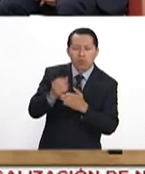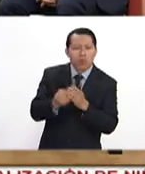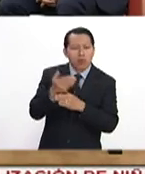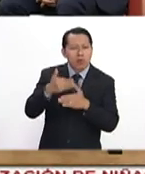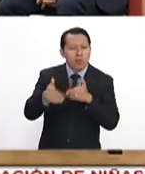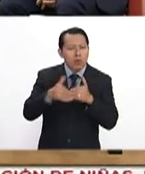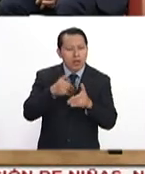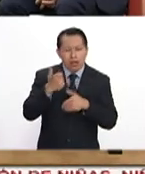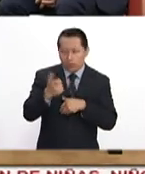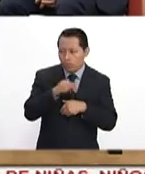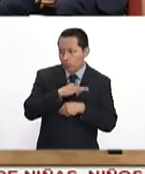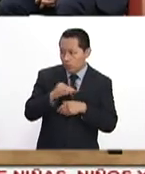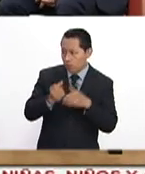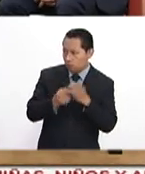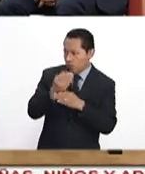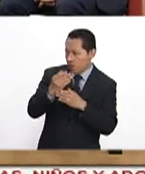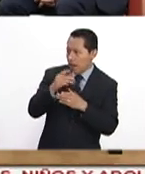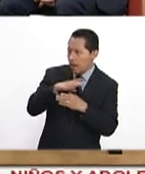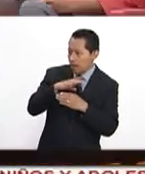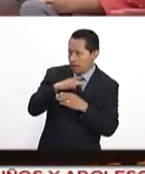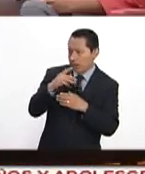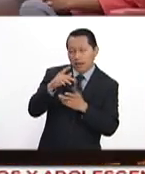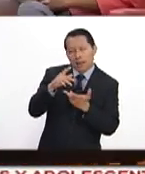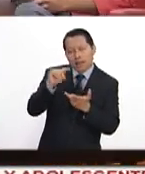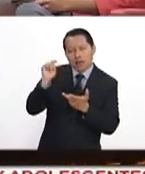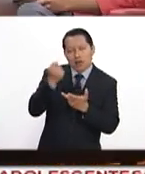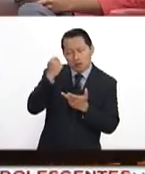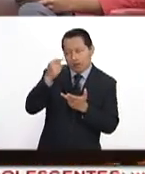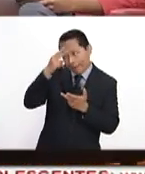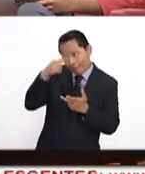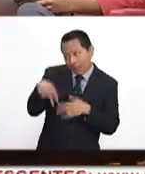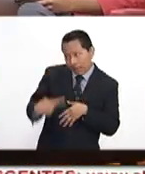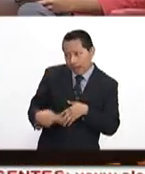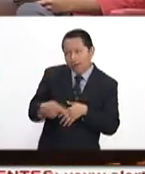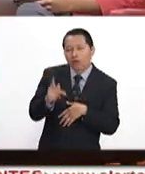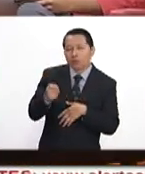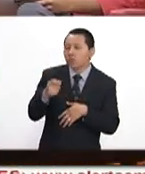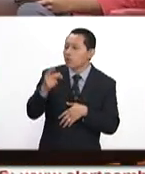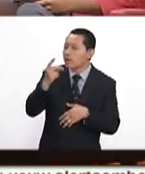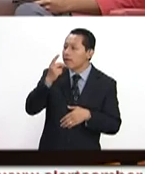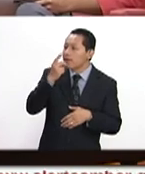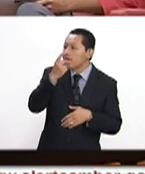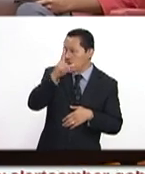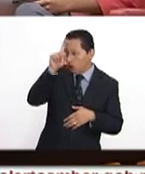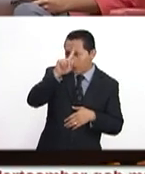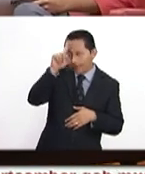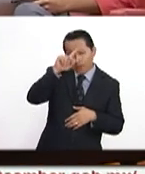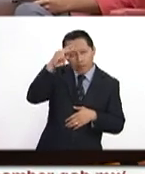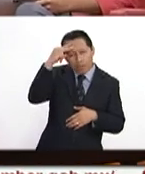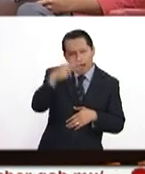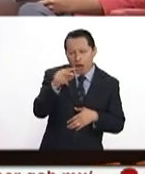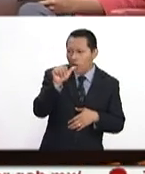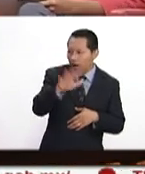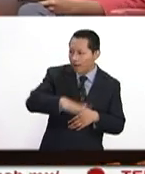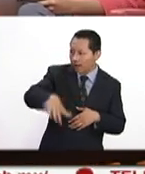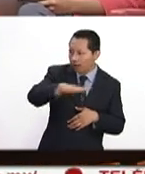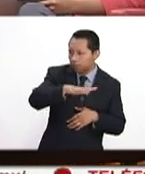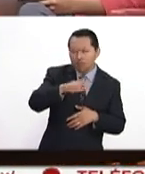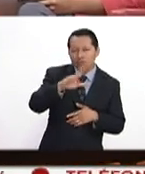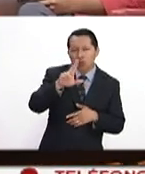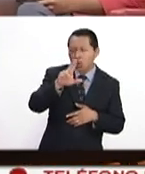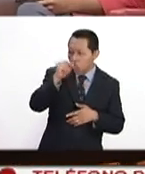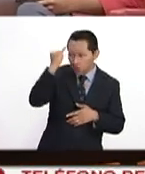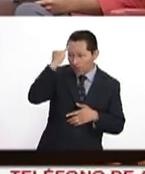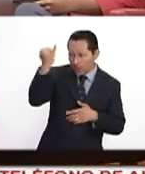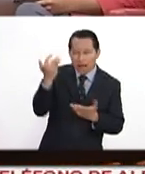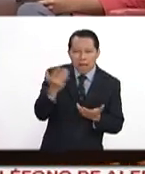modelo económico, en las nuevas tecnologías, y como mexicano, por supuesto, ¿qué le dirías a los jóvenes que tienen ideas, que no saben bien